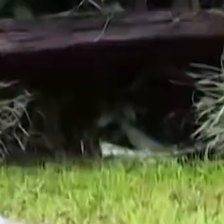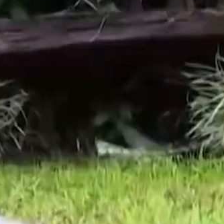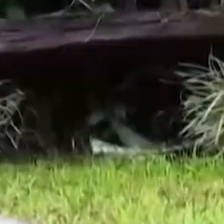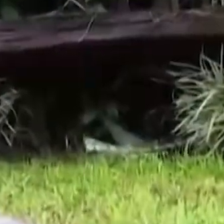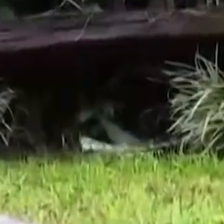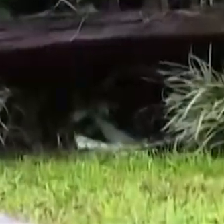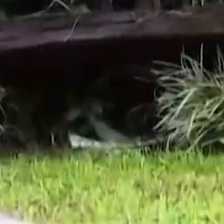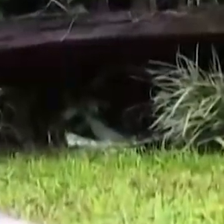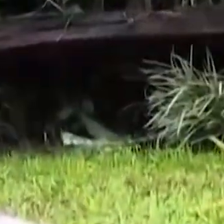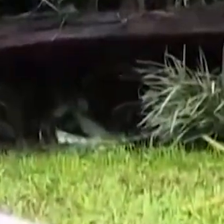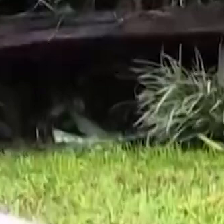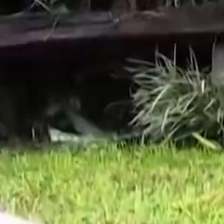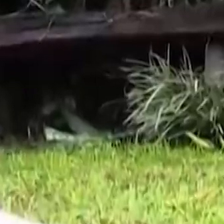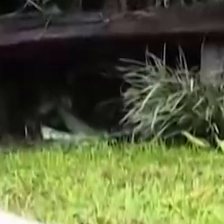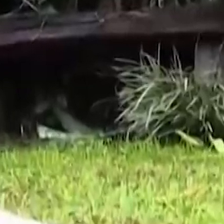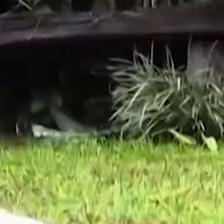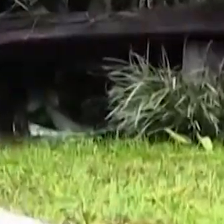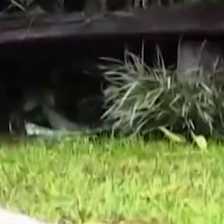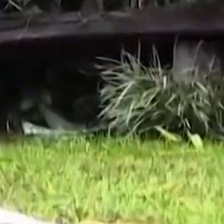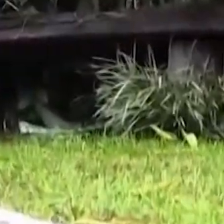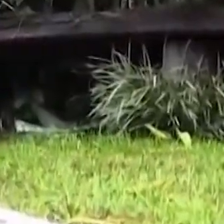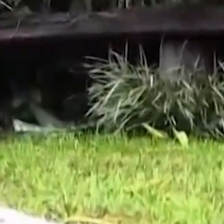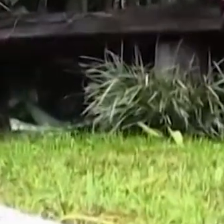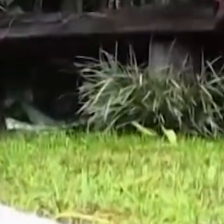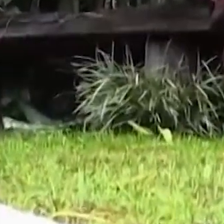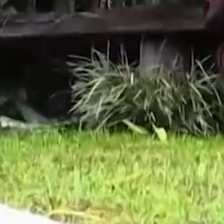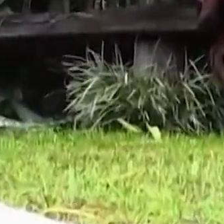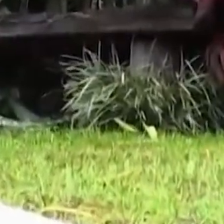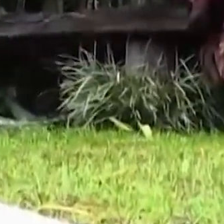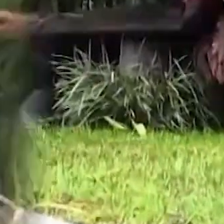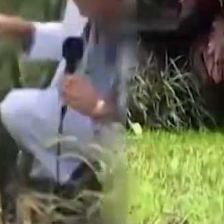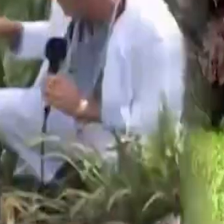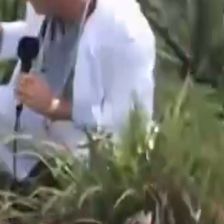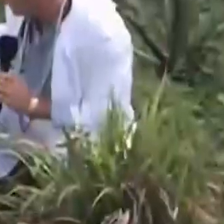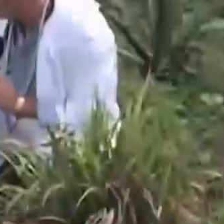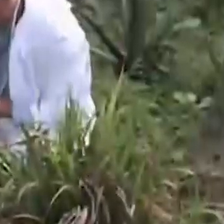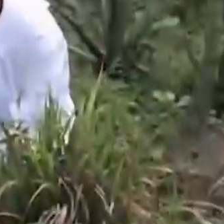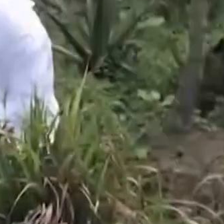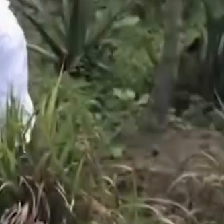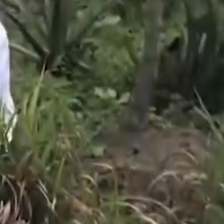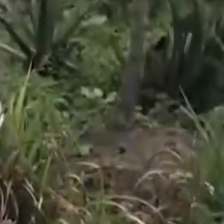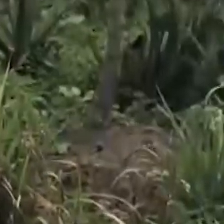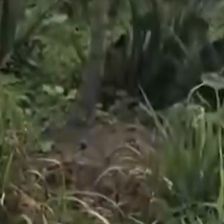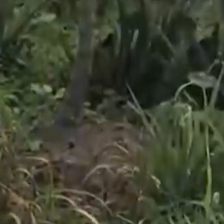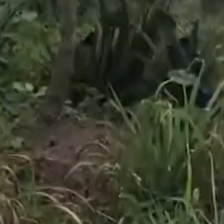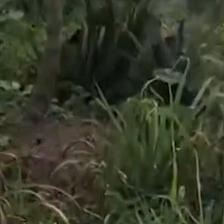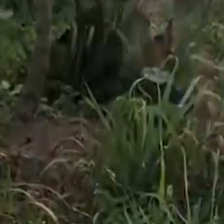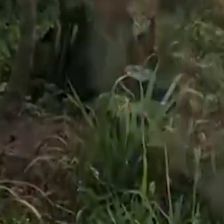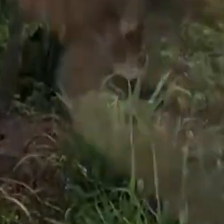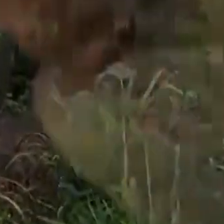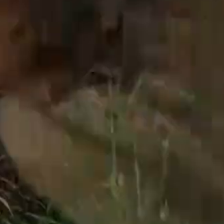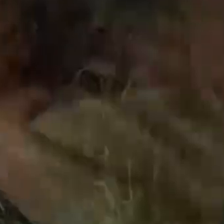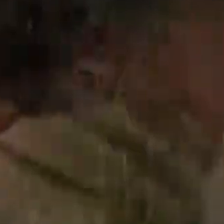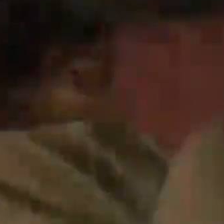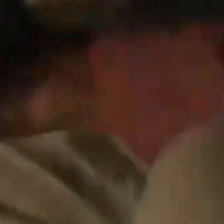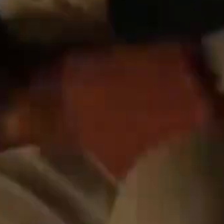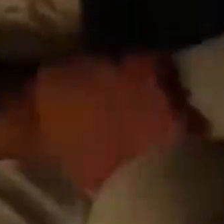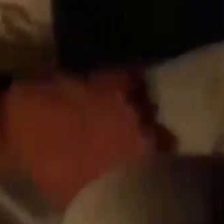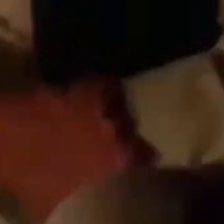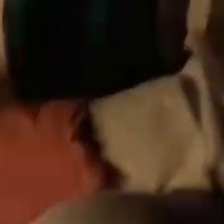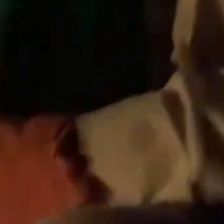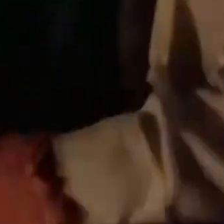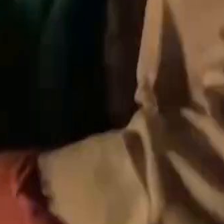alegría, belleza y amor, una indescriptible sensación, lo único que importa es tu intención.